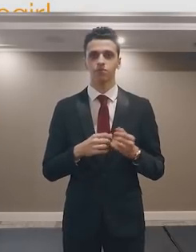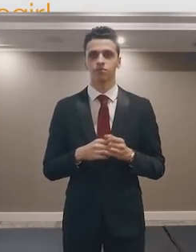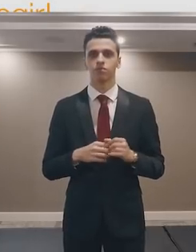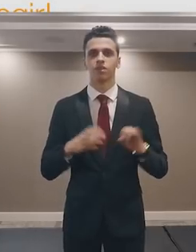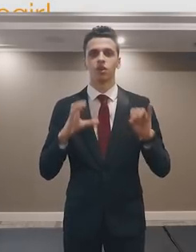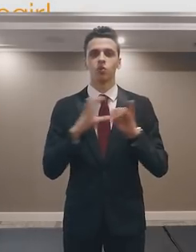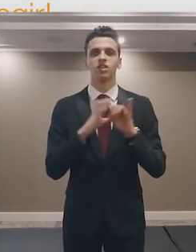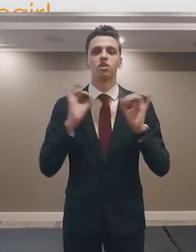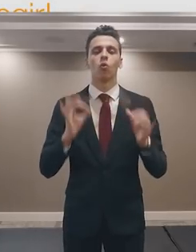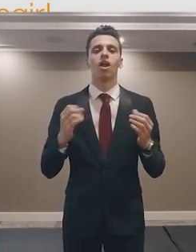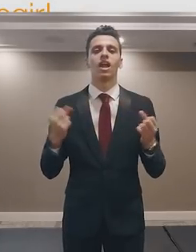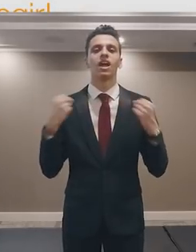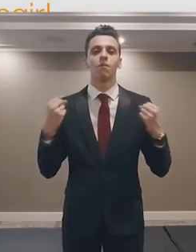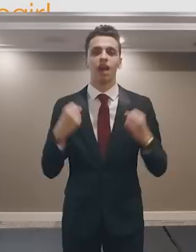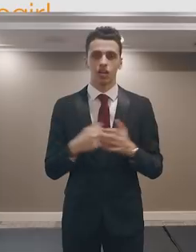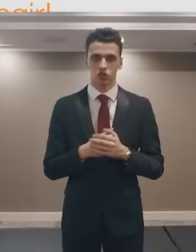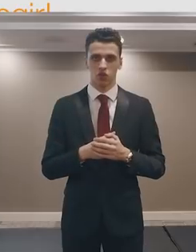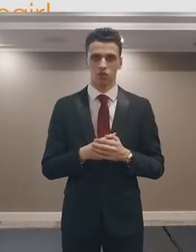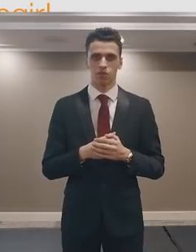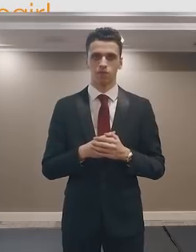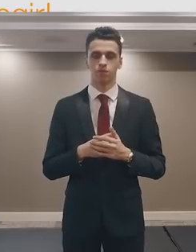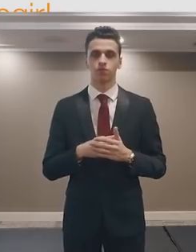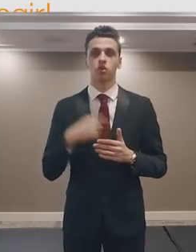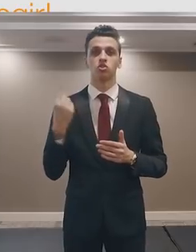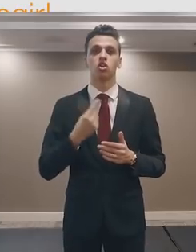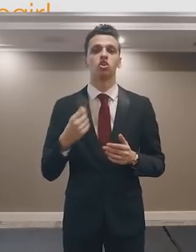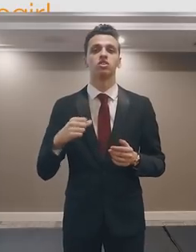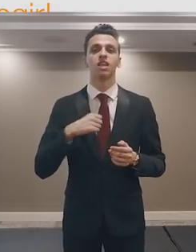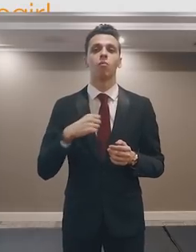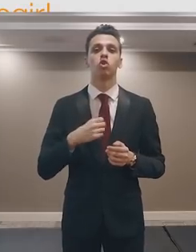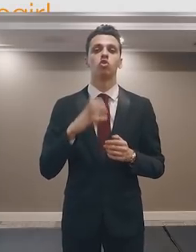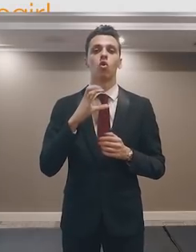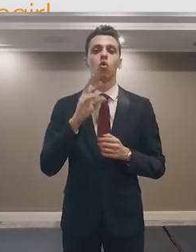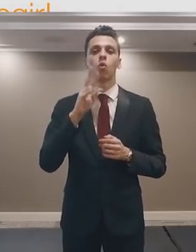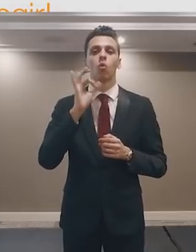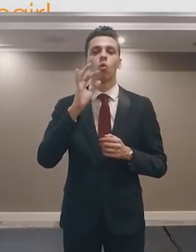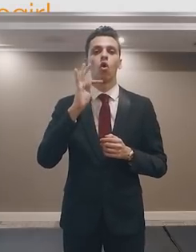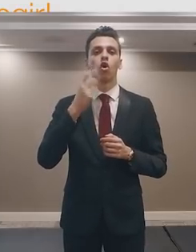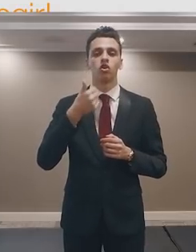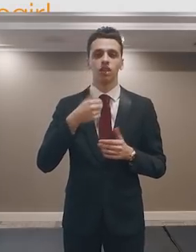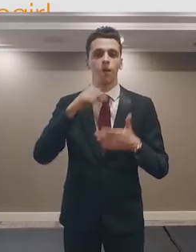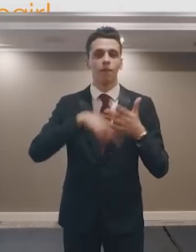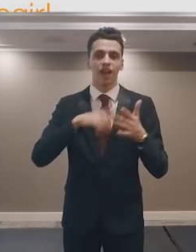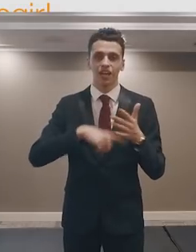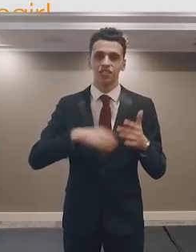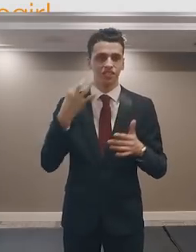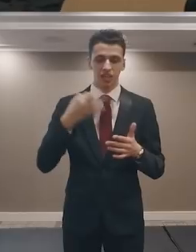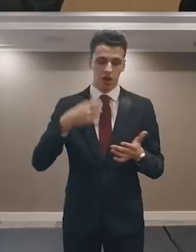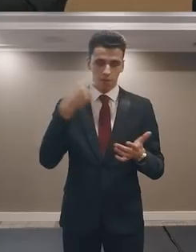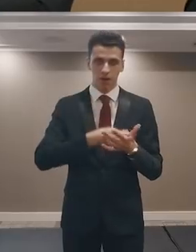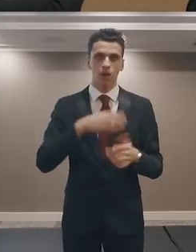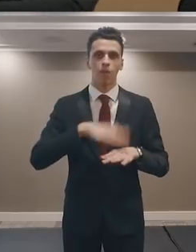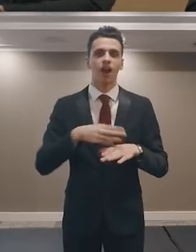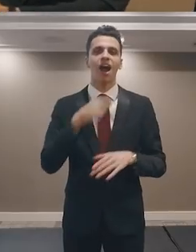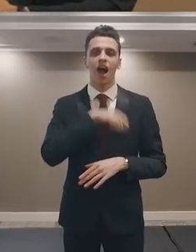con un gimnasio tienes una membresía una cuota la pagas y vas al gimnasio si no vas lo estás déjame aprovechar aquí la mesa es muy sencilla es un